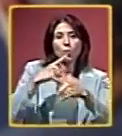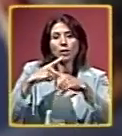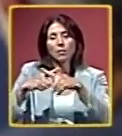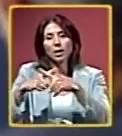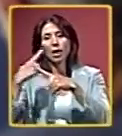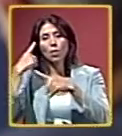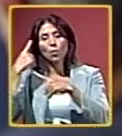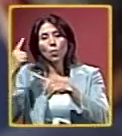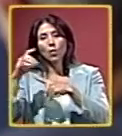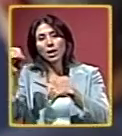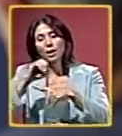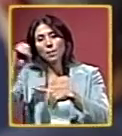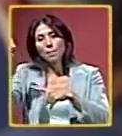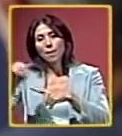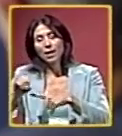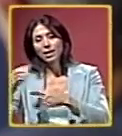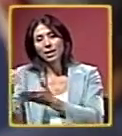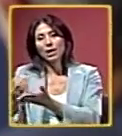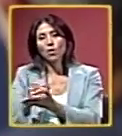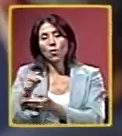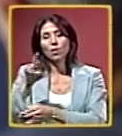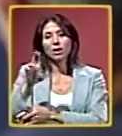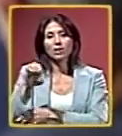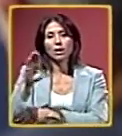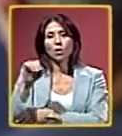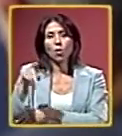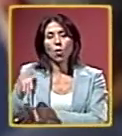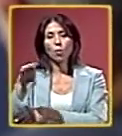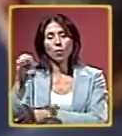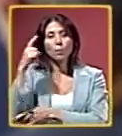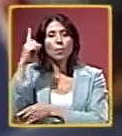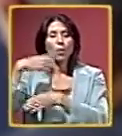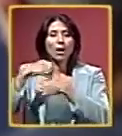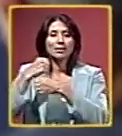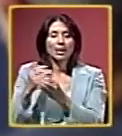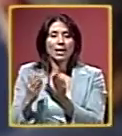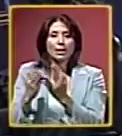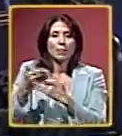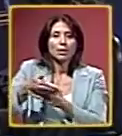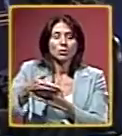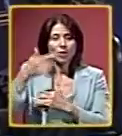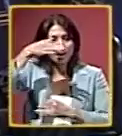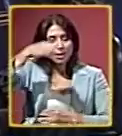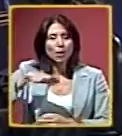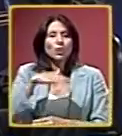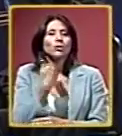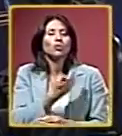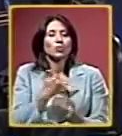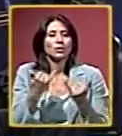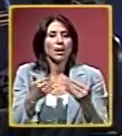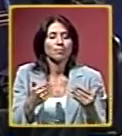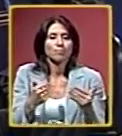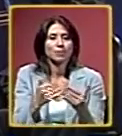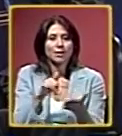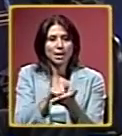nos está cobrando Recope por hacer la intermediación. Y creo que ya estamos bastante cerca de eso.